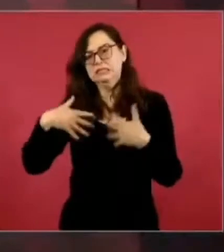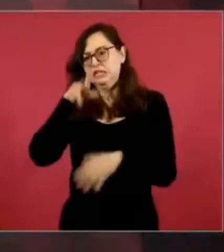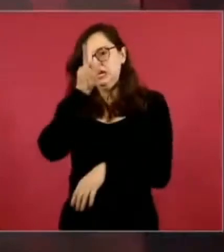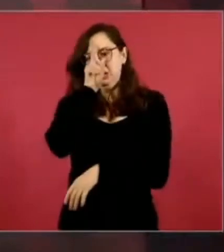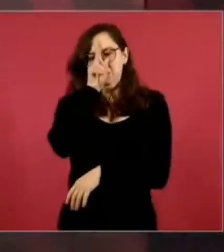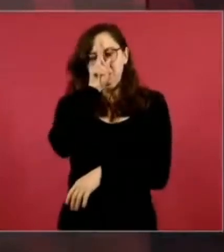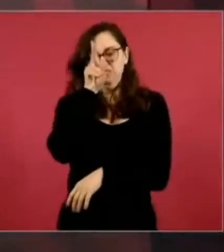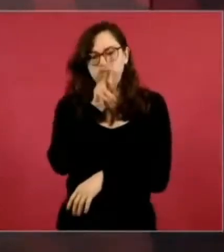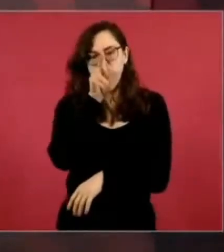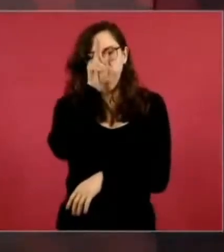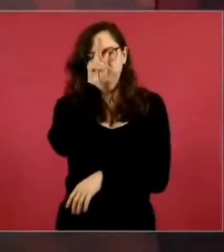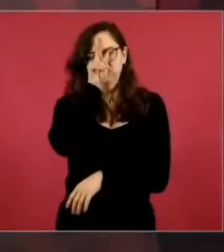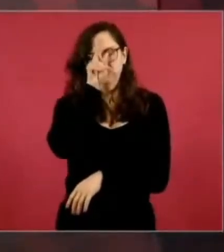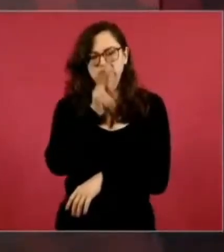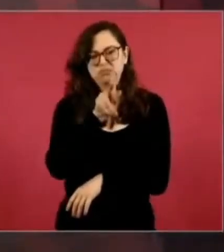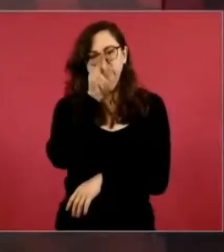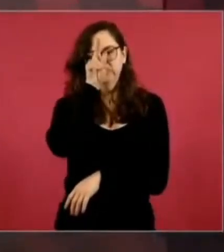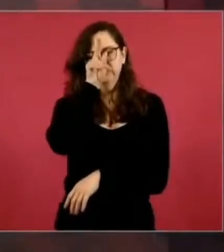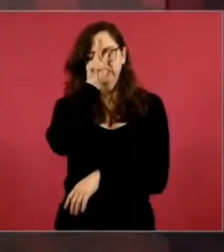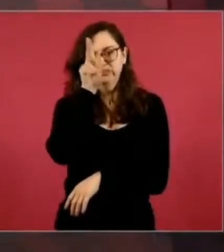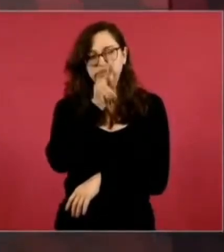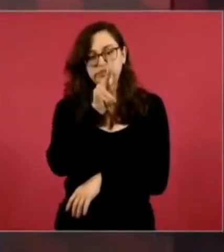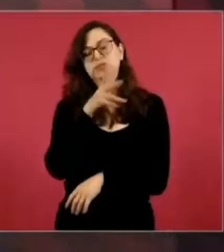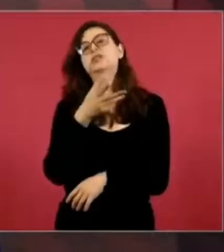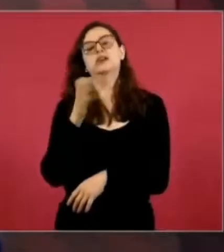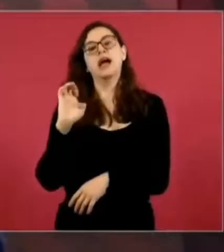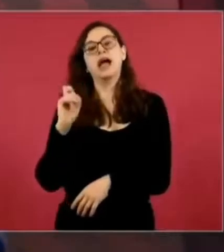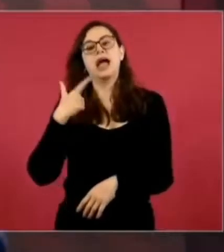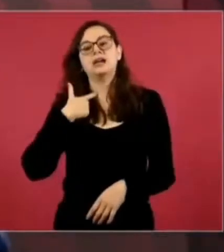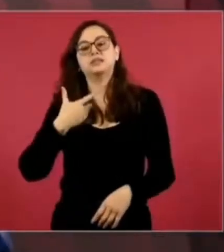porque se los han permitido.